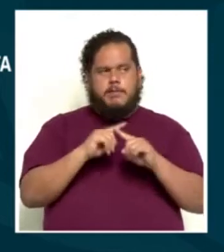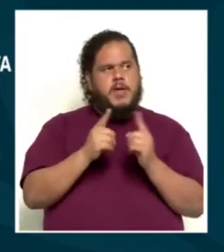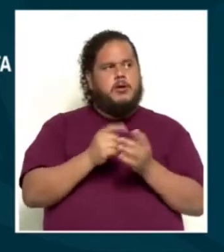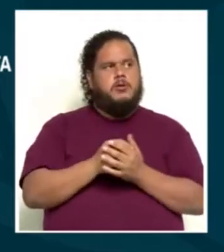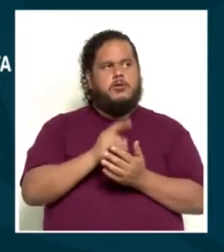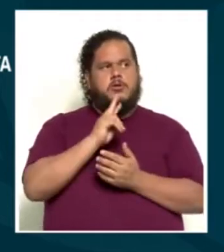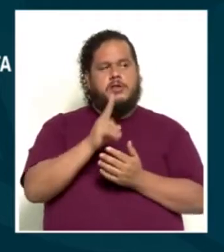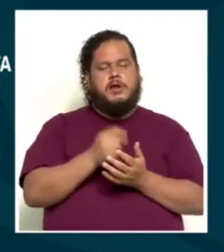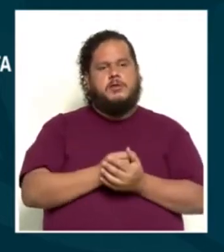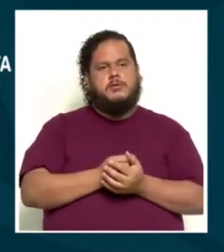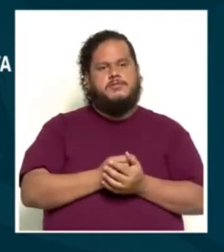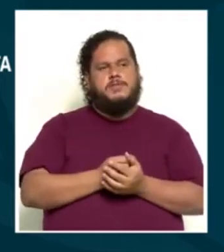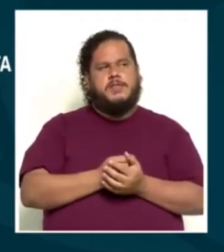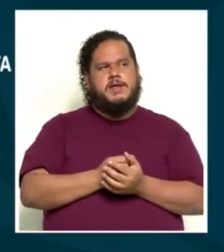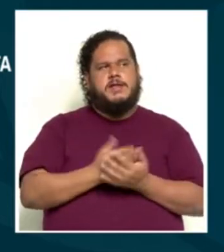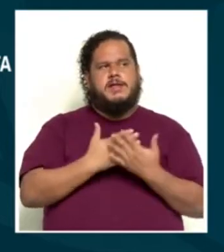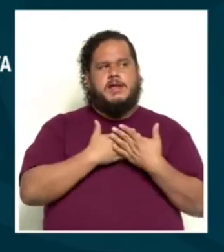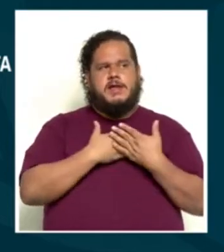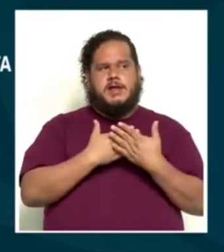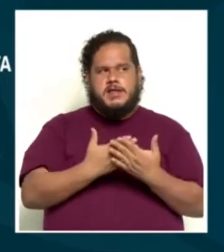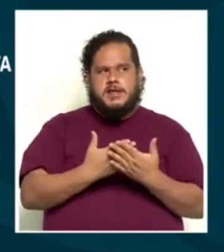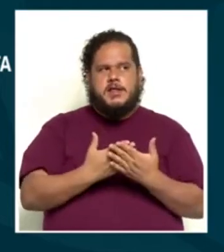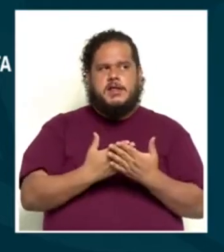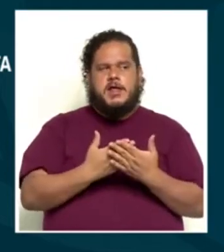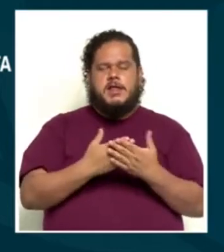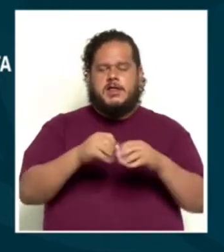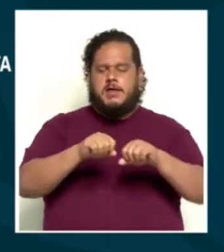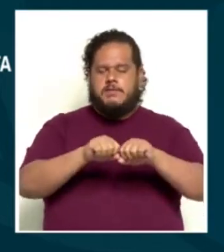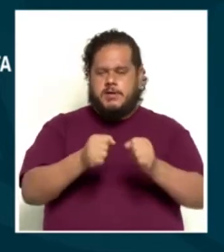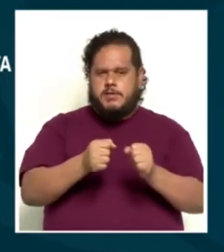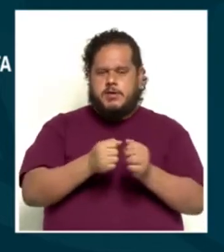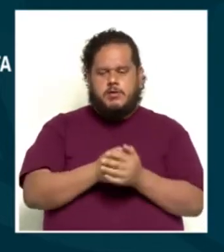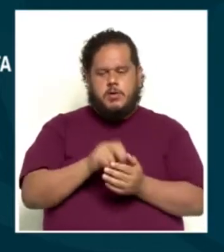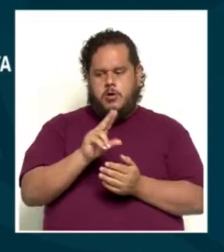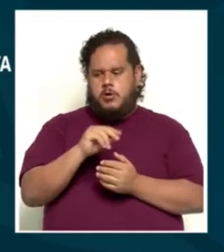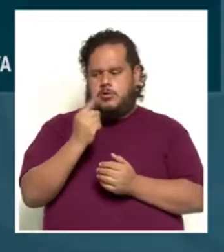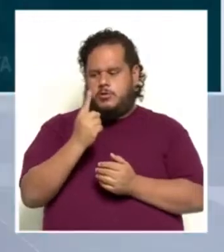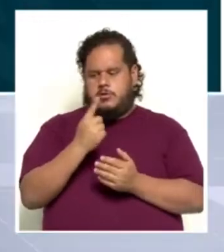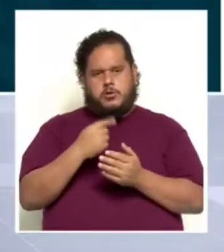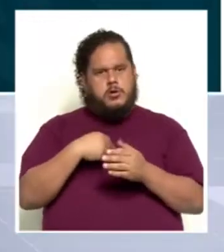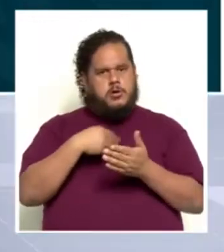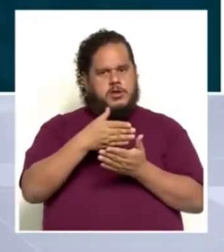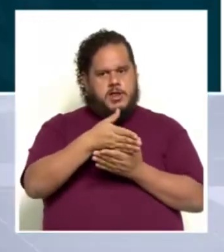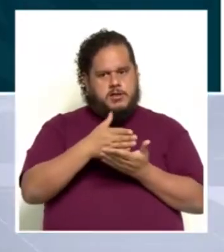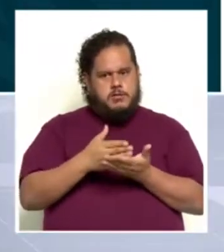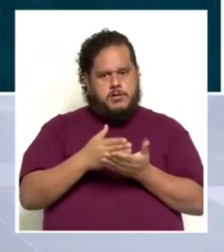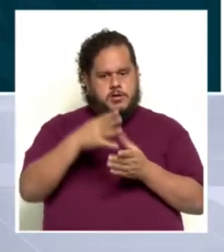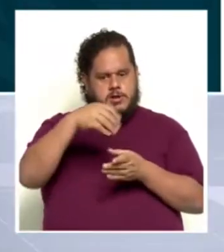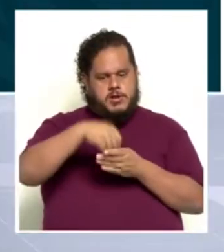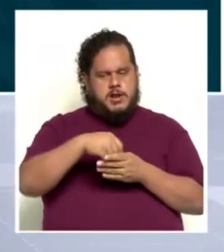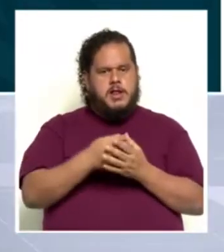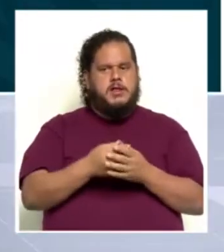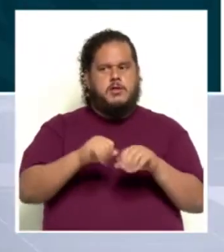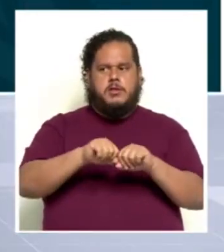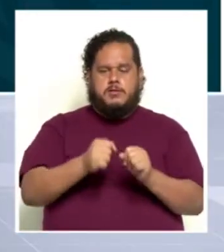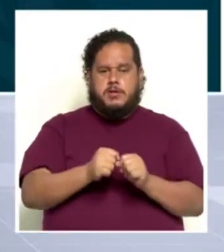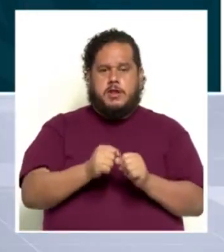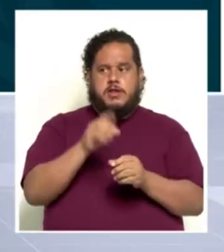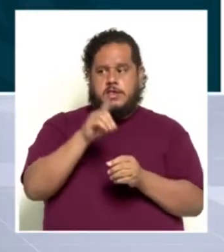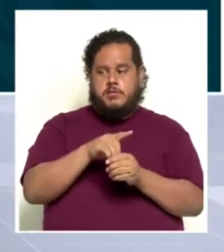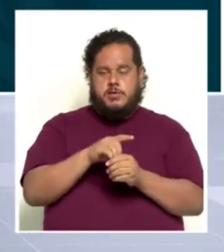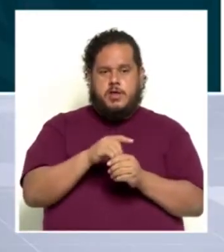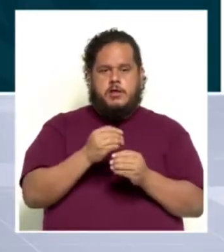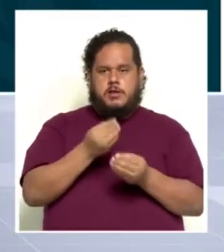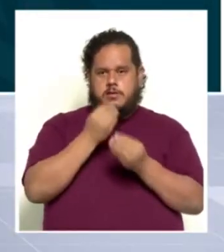que la tendencia de fragmentación, no solo de divisiones internas, sino de fragmentación de diputados